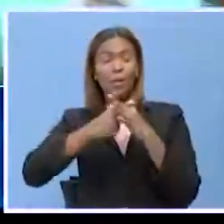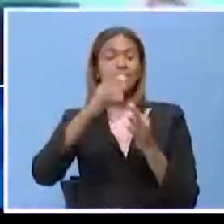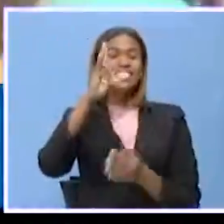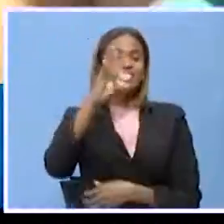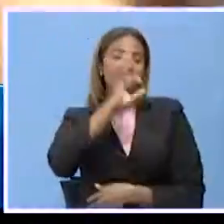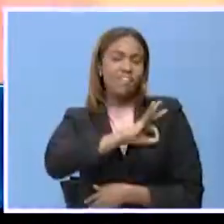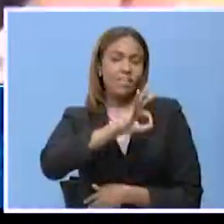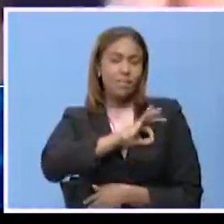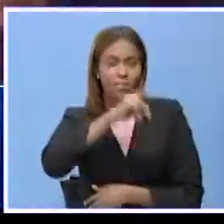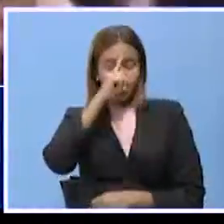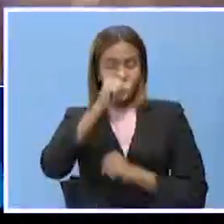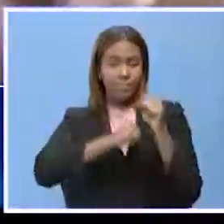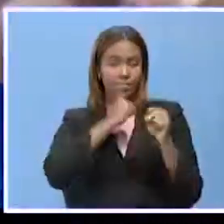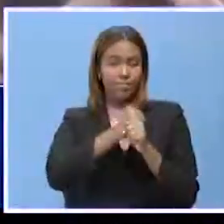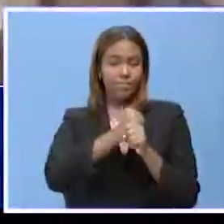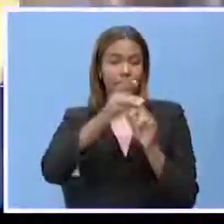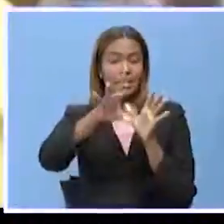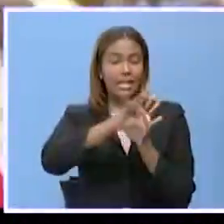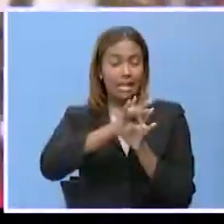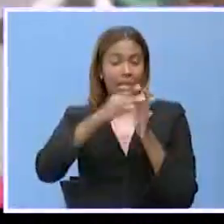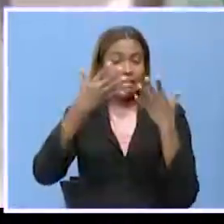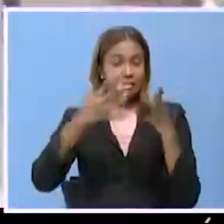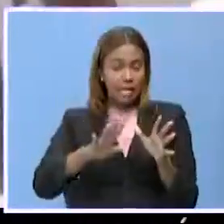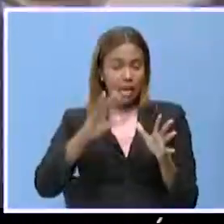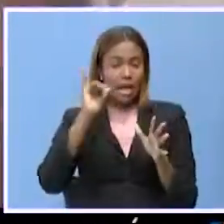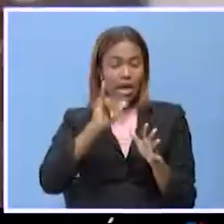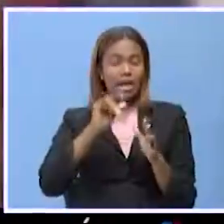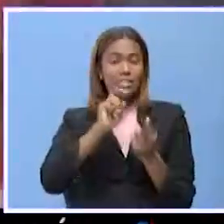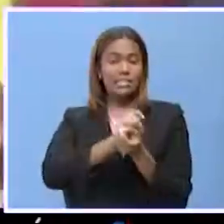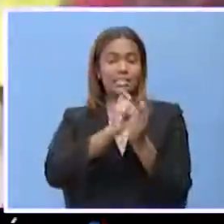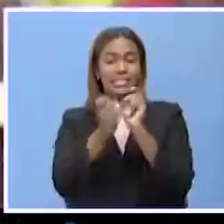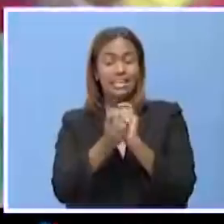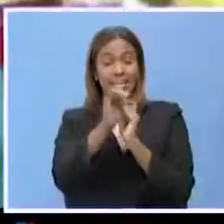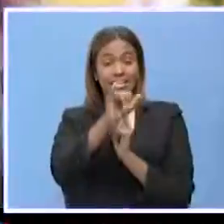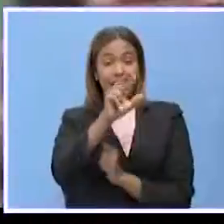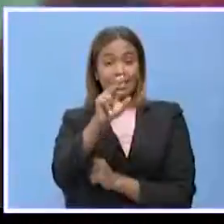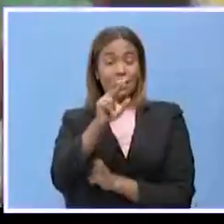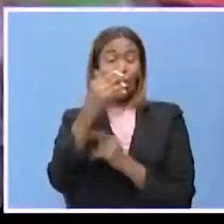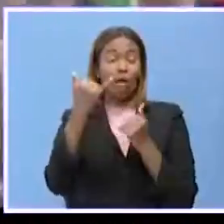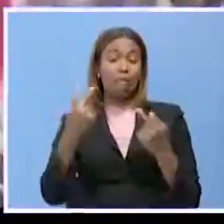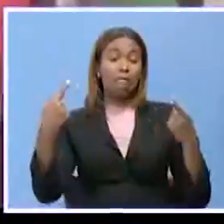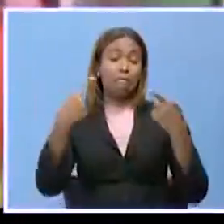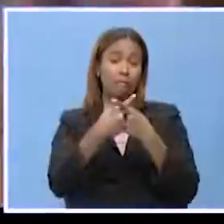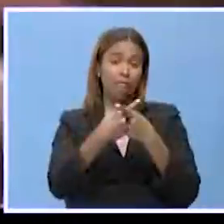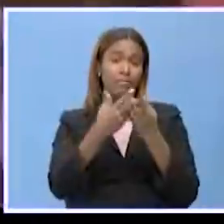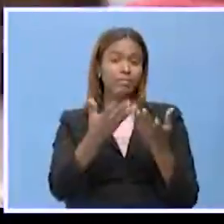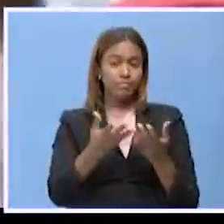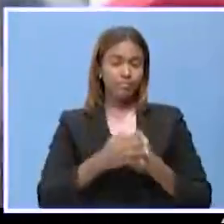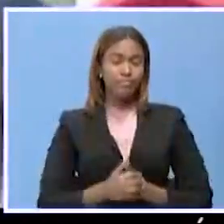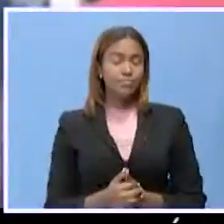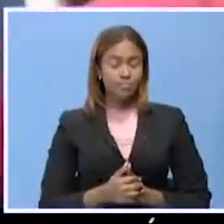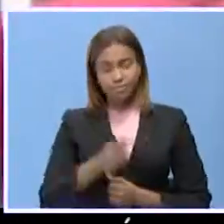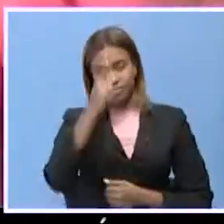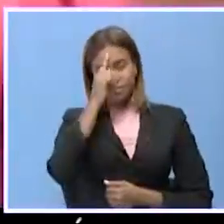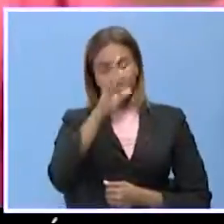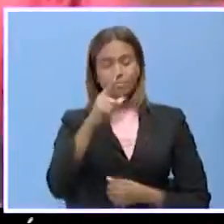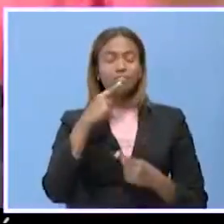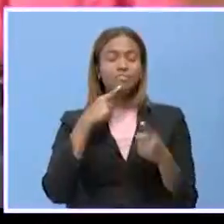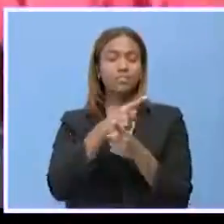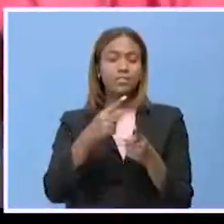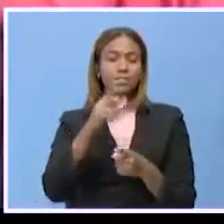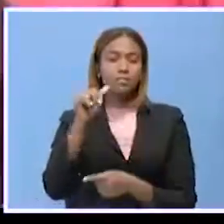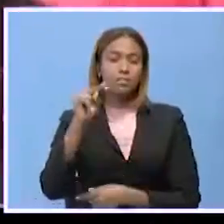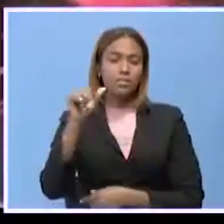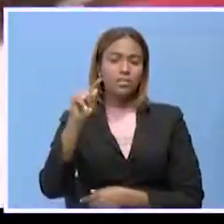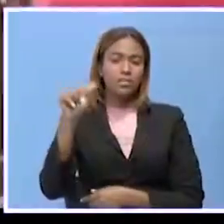7 de febrero del año de las elecciones. La interpretación de este artículo es lo que ha creado el tranque. Para 4RD